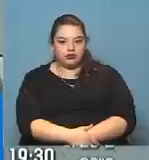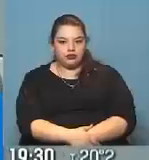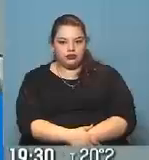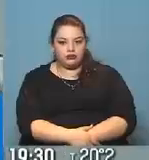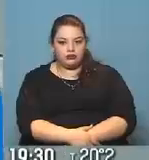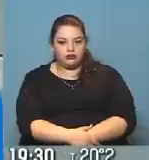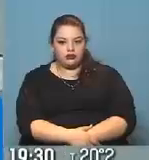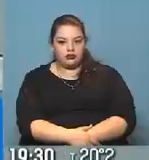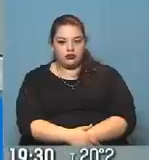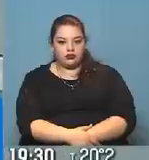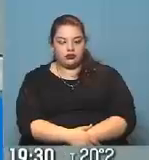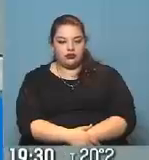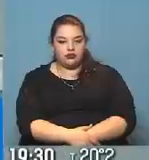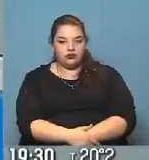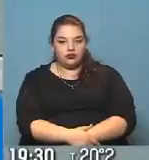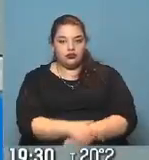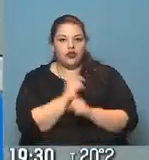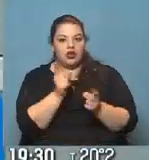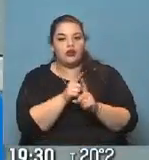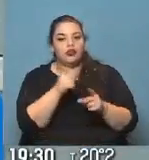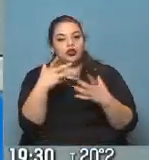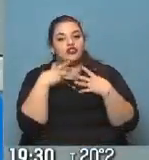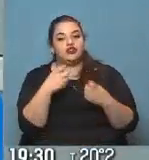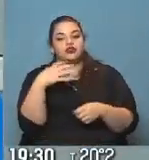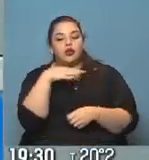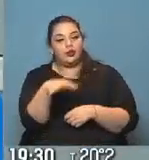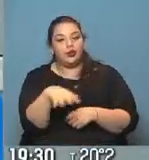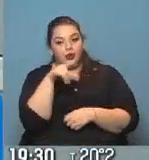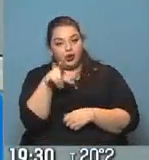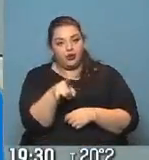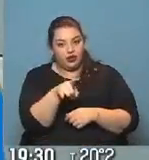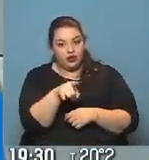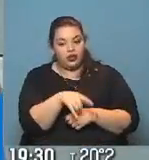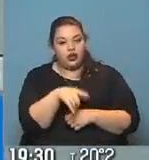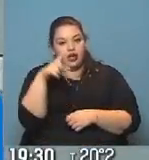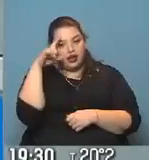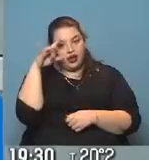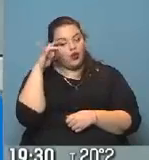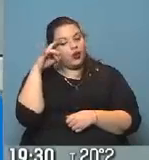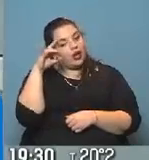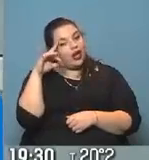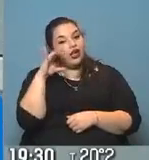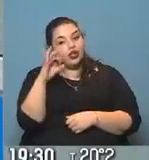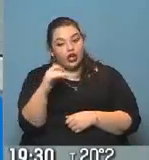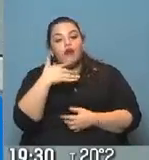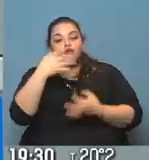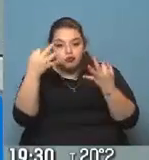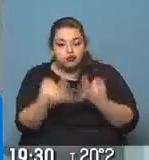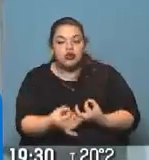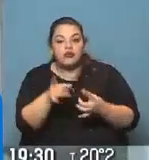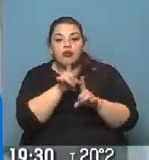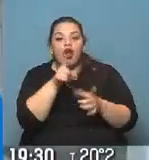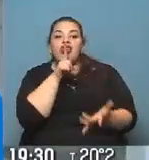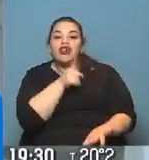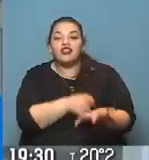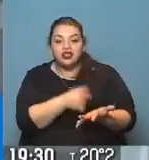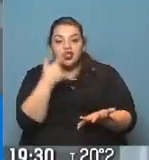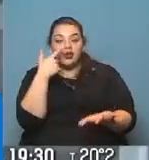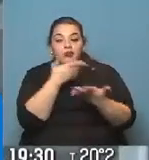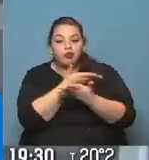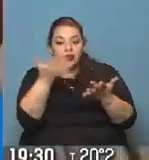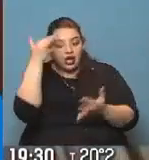Y ha reconocido ya... Por su parte, el defensor del pueblo de la tercera edad, Eugenio Semino, aseguró que cuando el fallo llegue a la